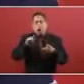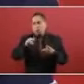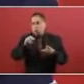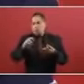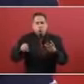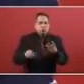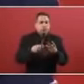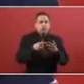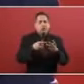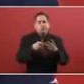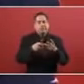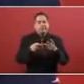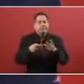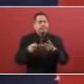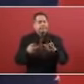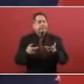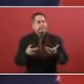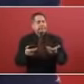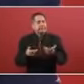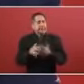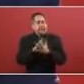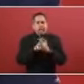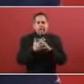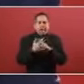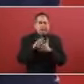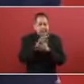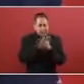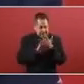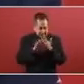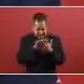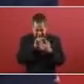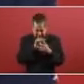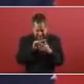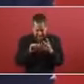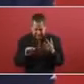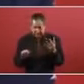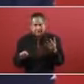bonos, y está